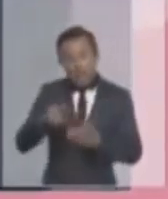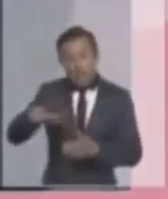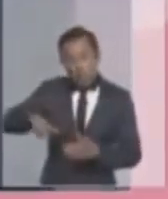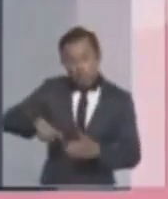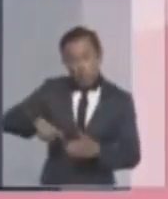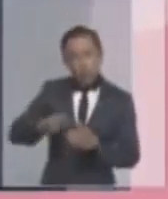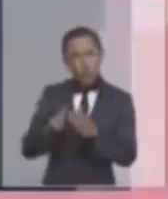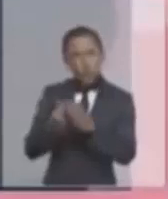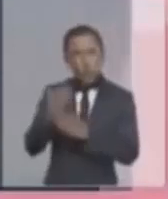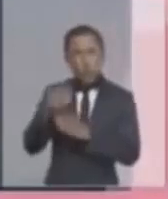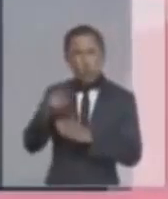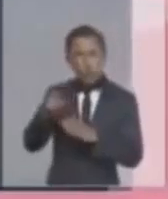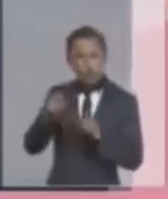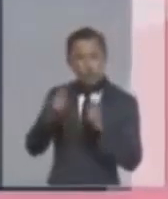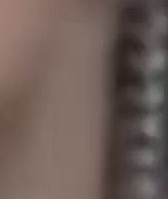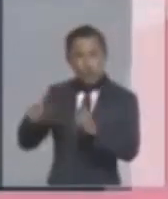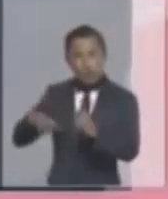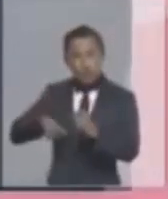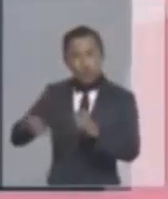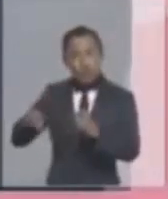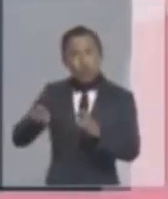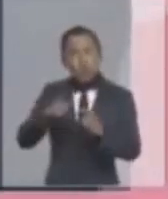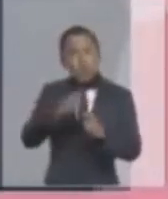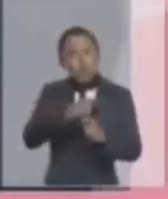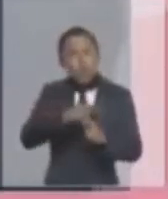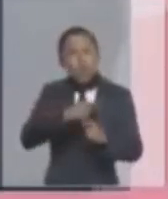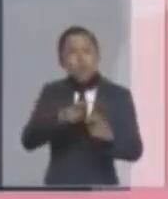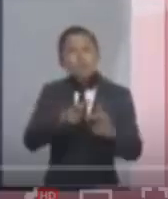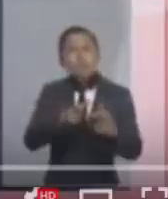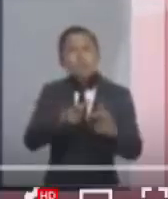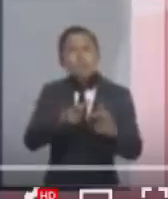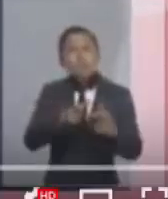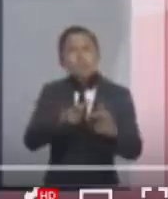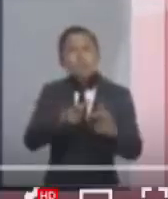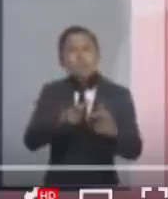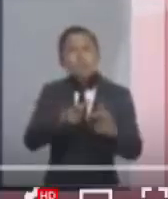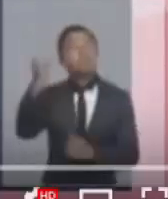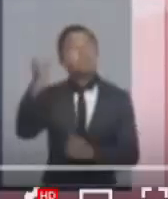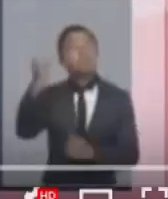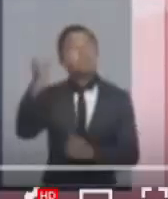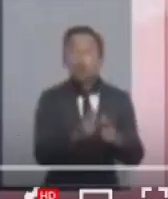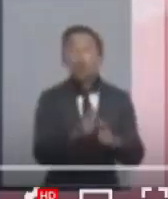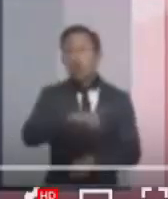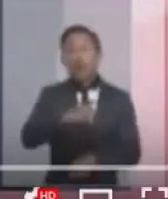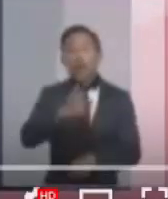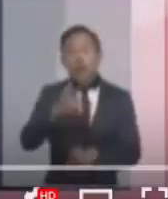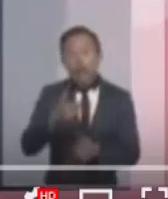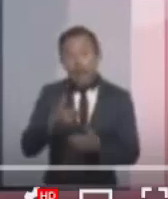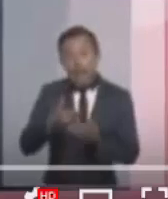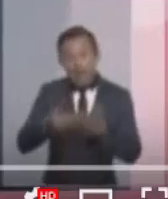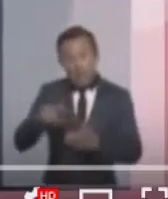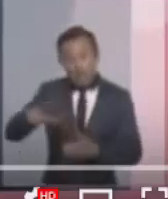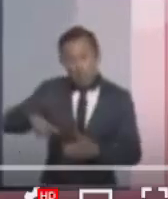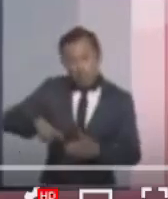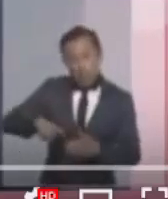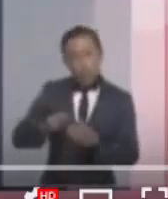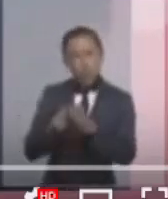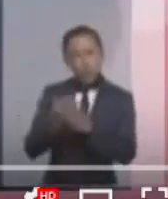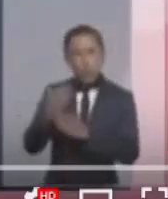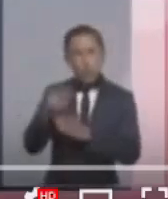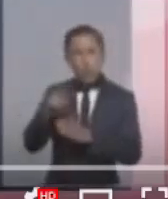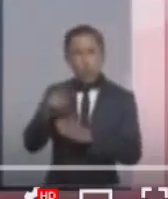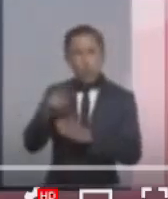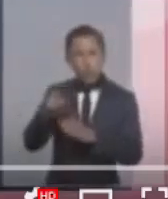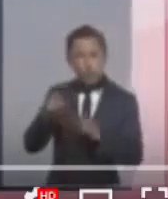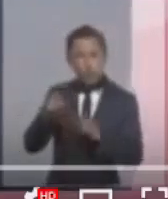han crecido los pobres. Okay. Que son. ¿Qué decía? Un momento, pasó un mensaje ahí. Así. Y han crecido los